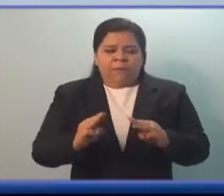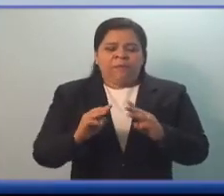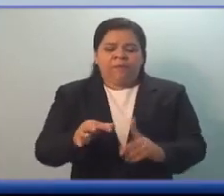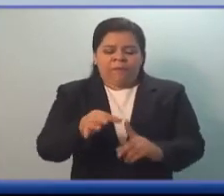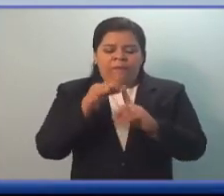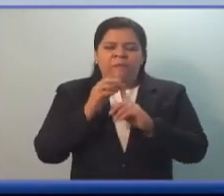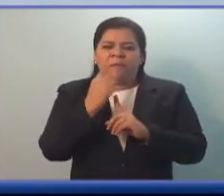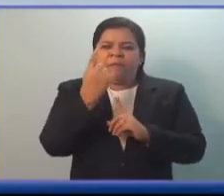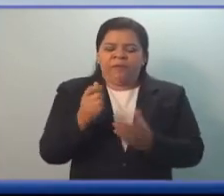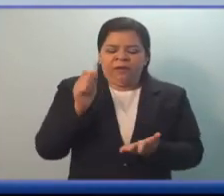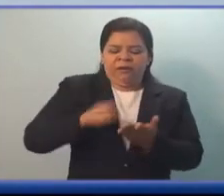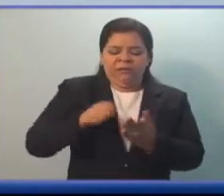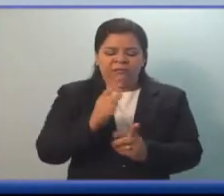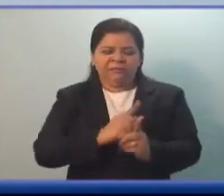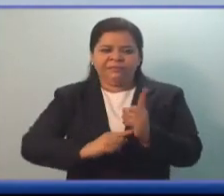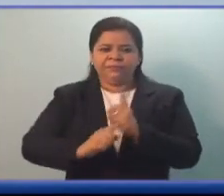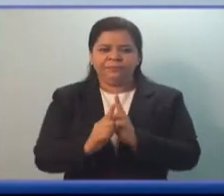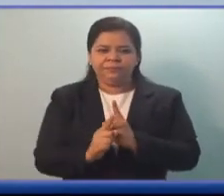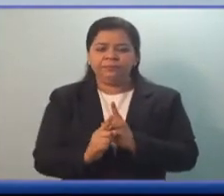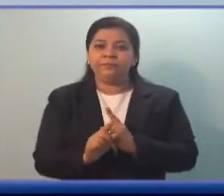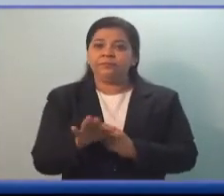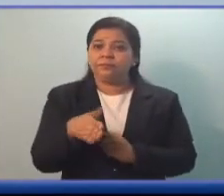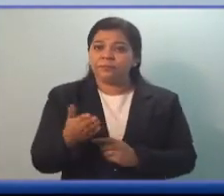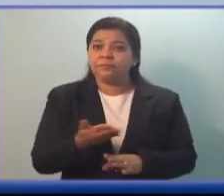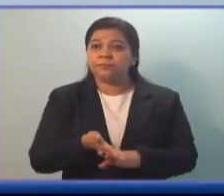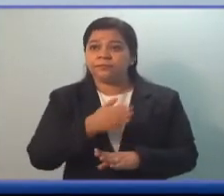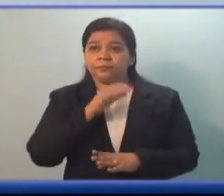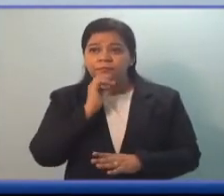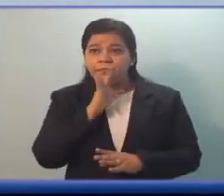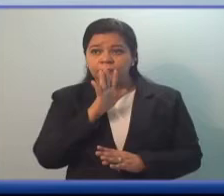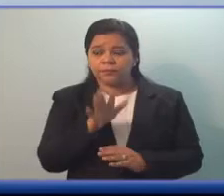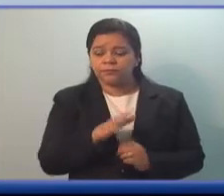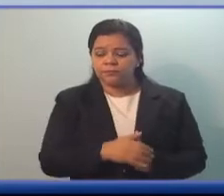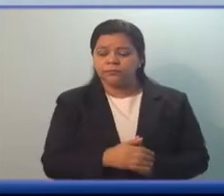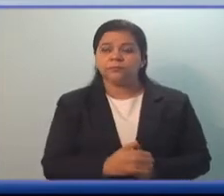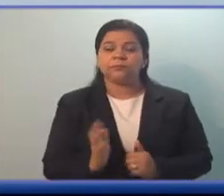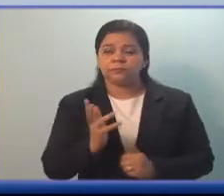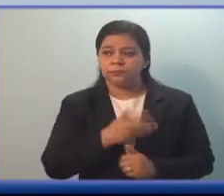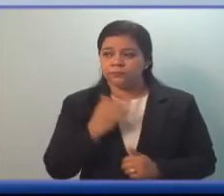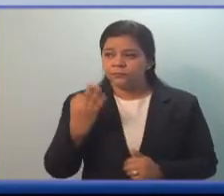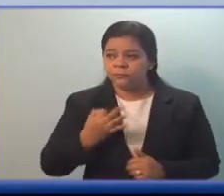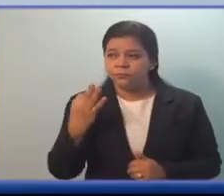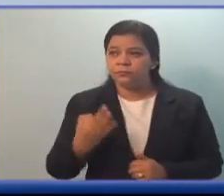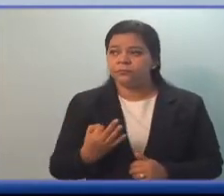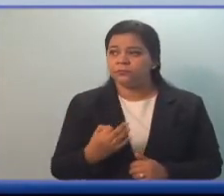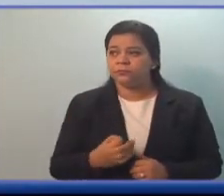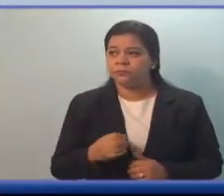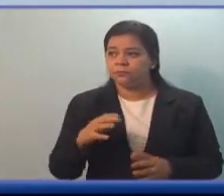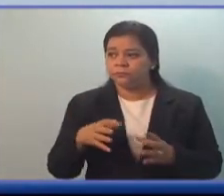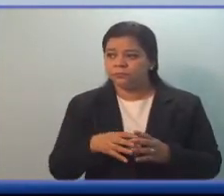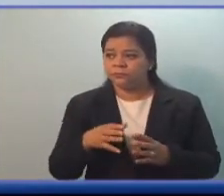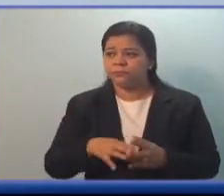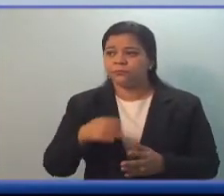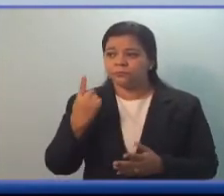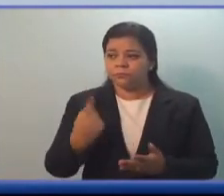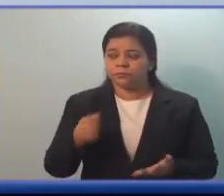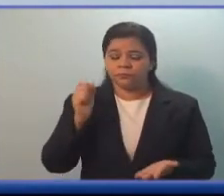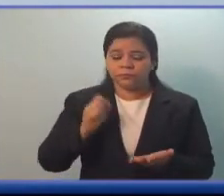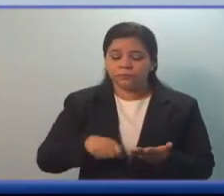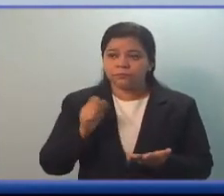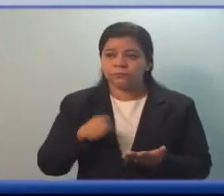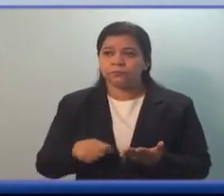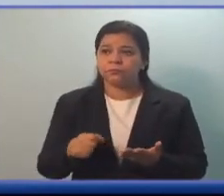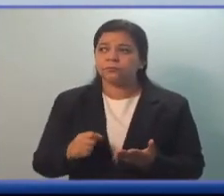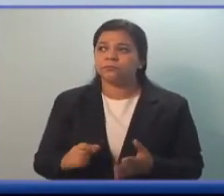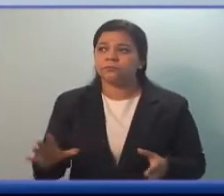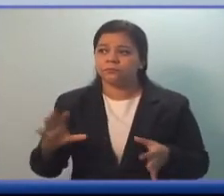jueces suplentes. Ya se ha hablado, y creo que eso hay que impulsarlo, de tener un banco de jueces suplentes